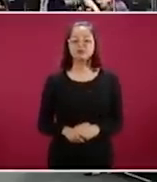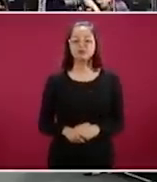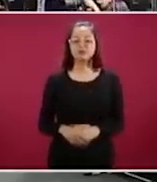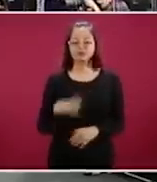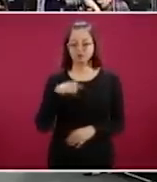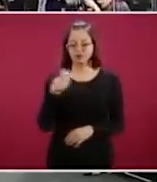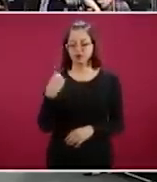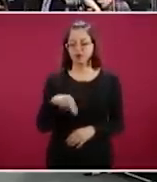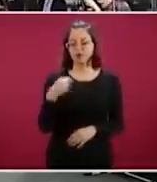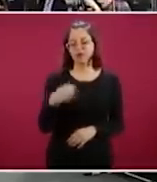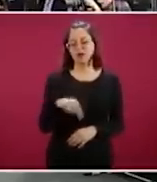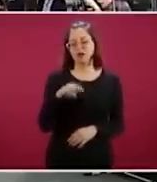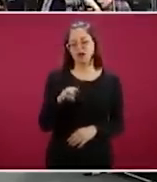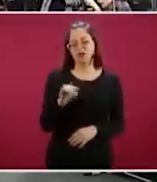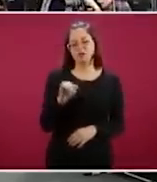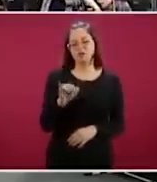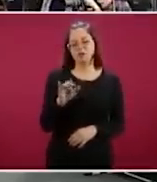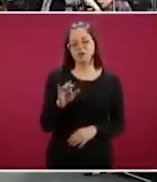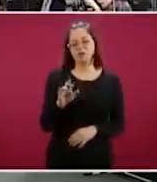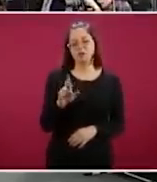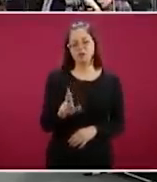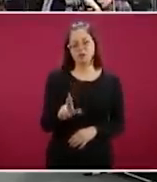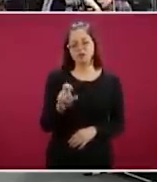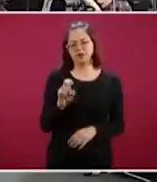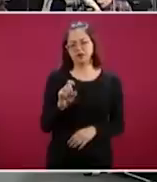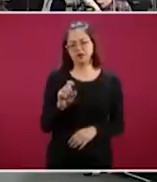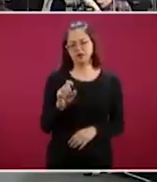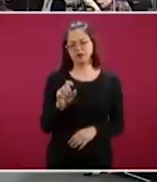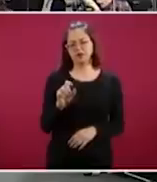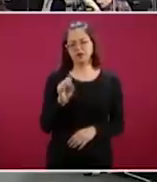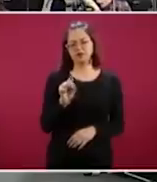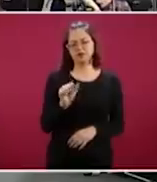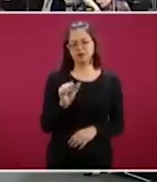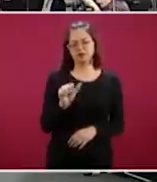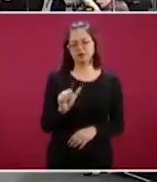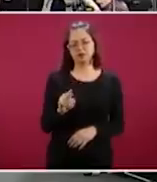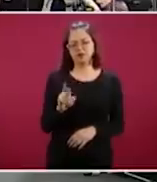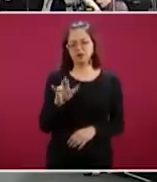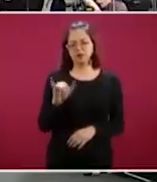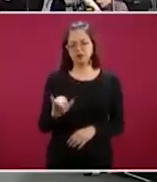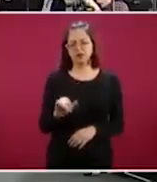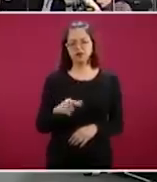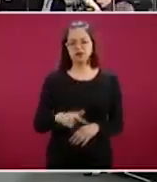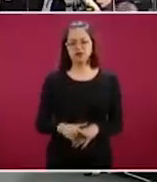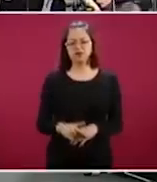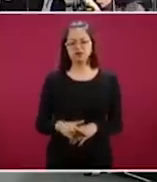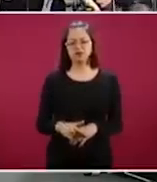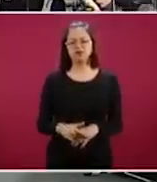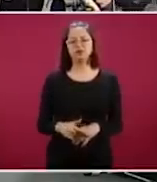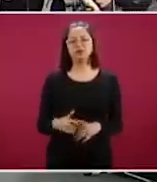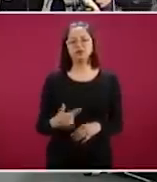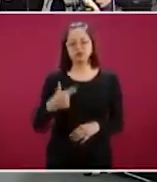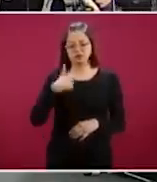Mirza Uribe, de la Gaceta del Aire, simplemente mujer en Los Mochis. Presidente, gracias.